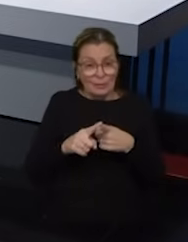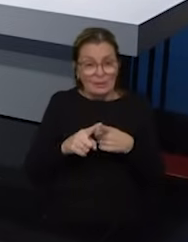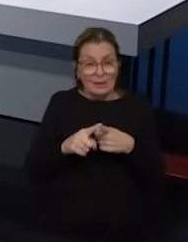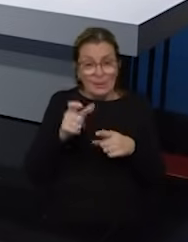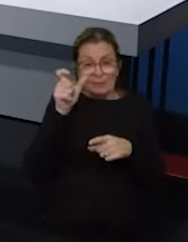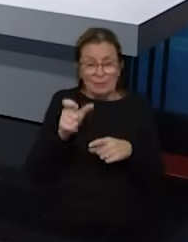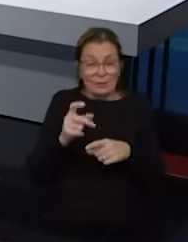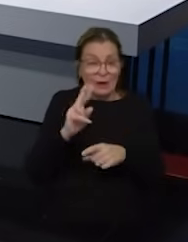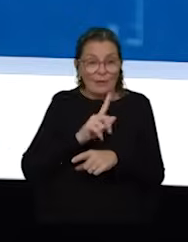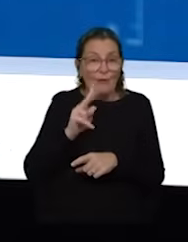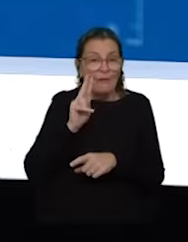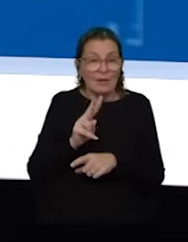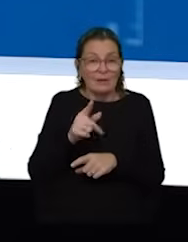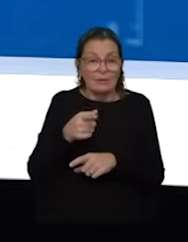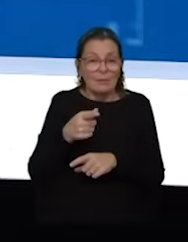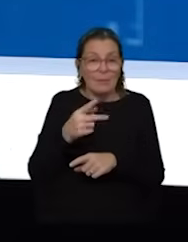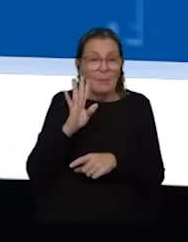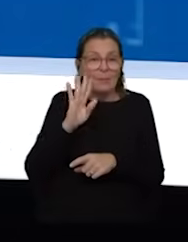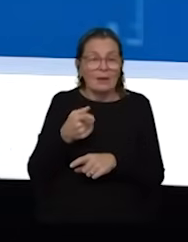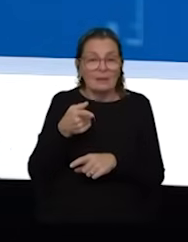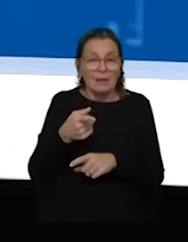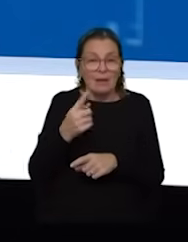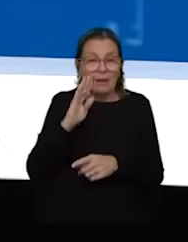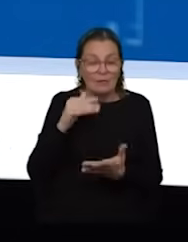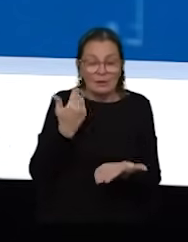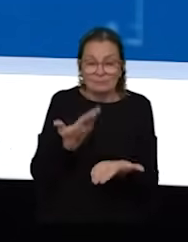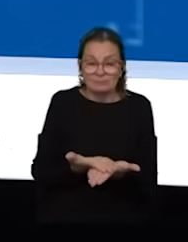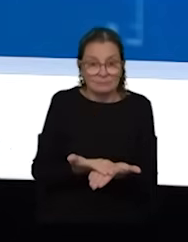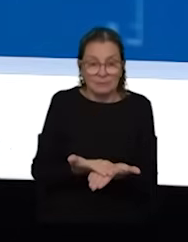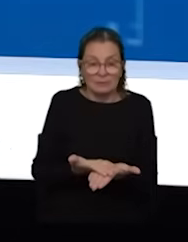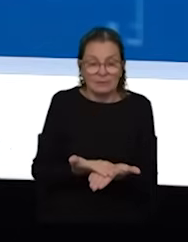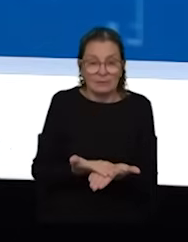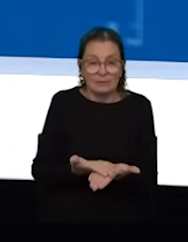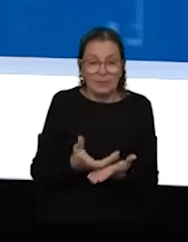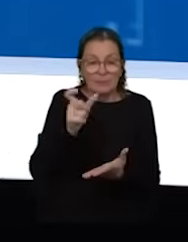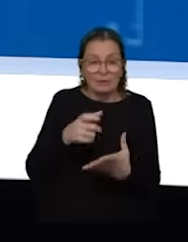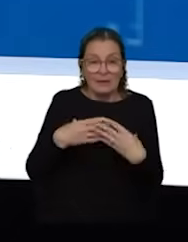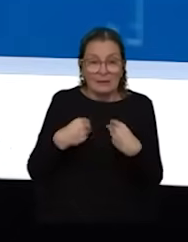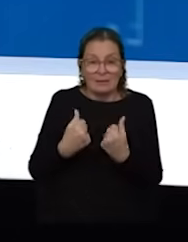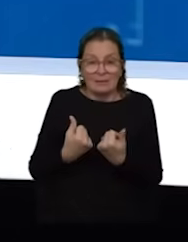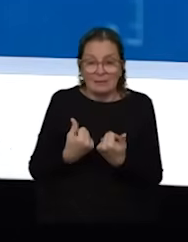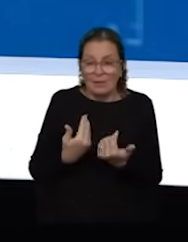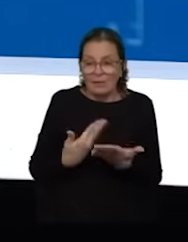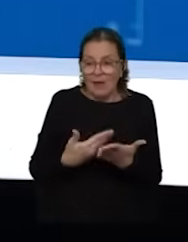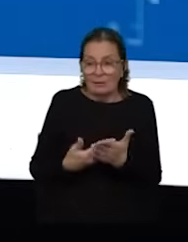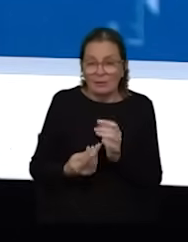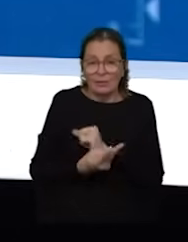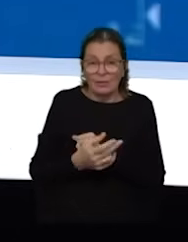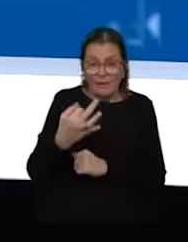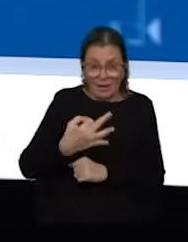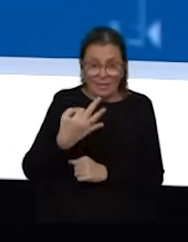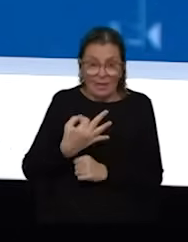la gente no está viendo y eso me parece que también hay que ponerlo arriba de la mesa no si la gente se siente más insegura es porque